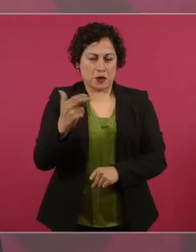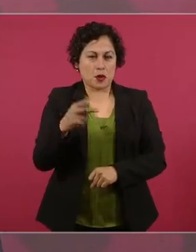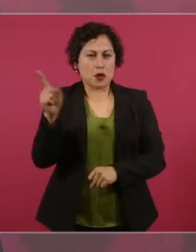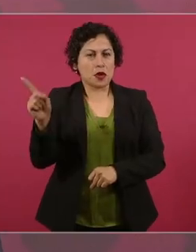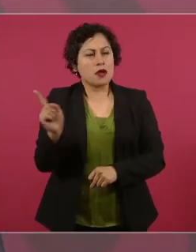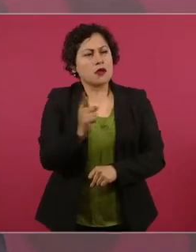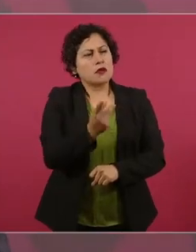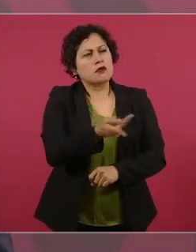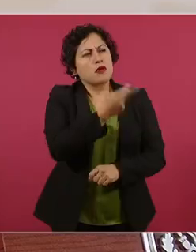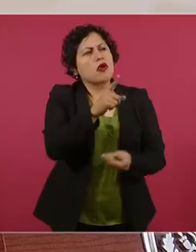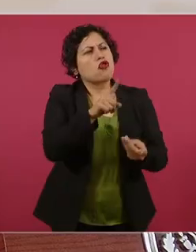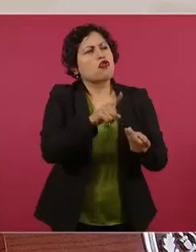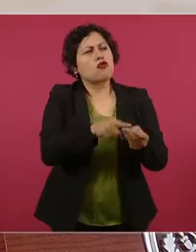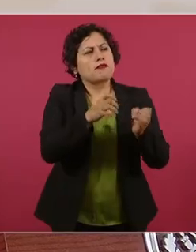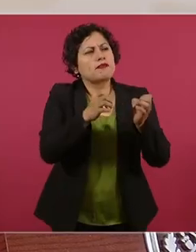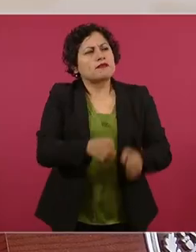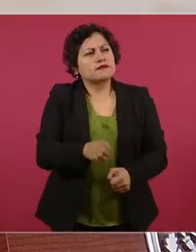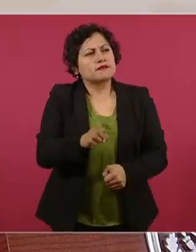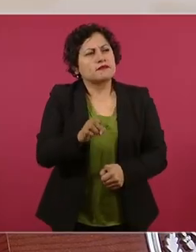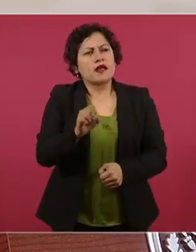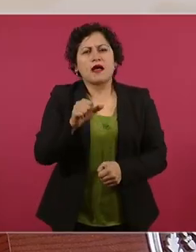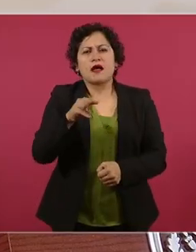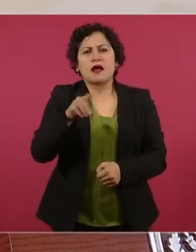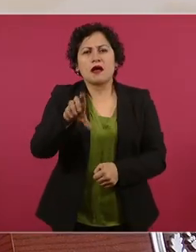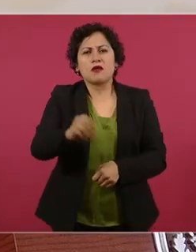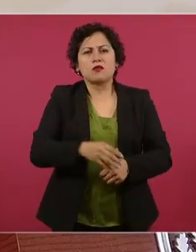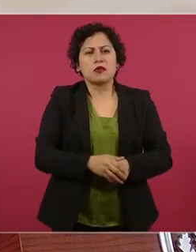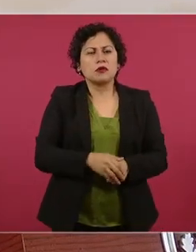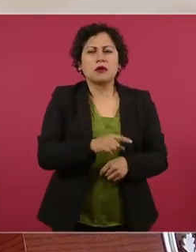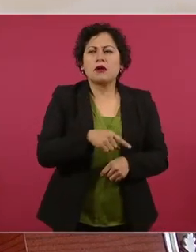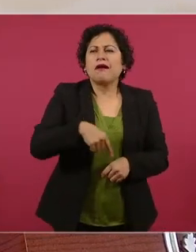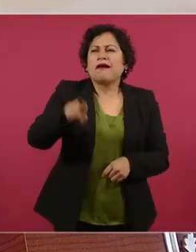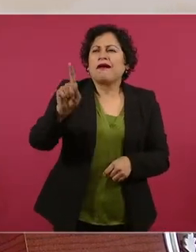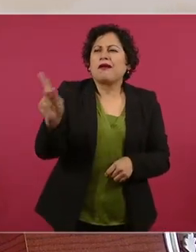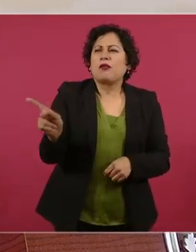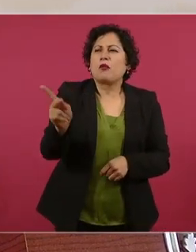reuniéndose con 10, con 20 gentes, puebleando.